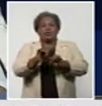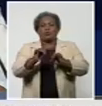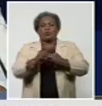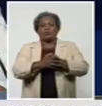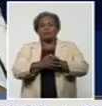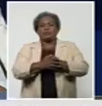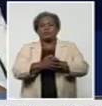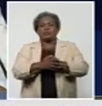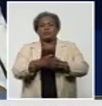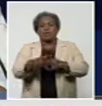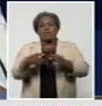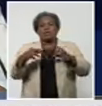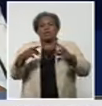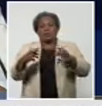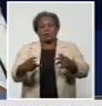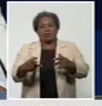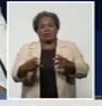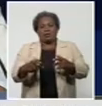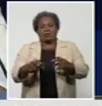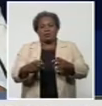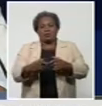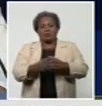Y les reitero,